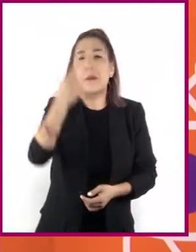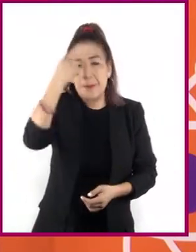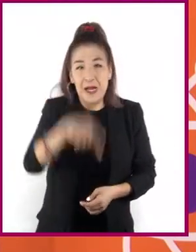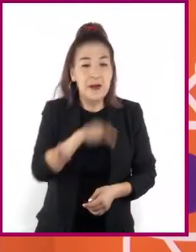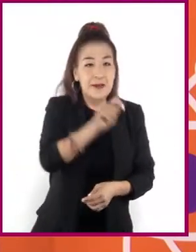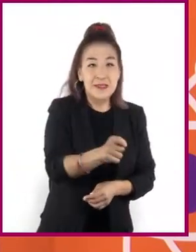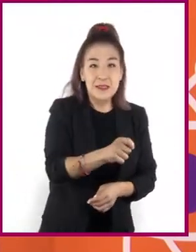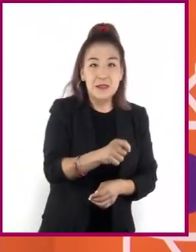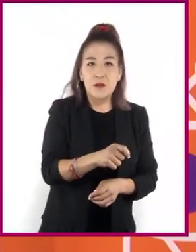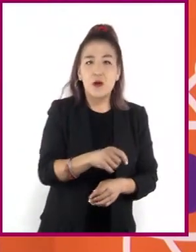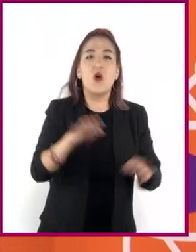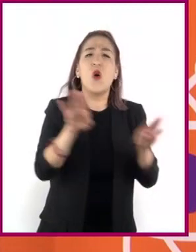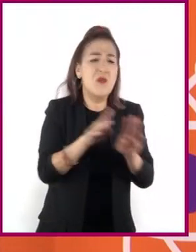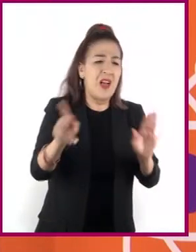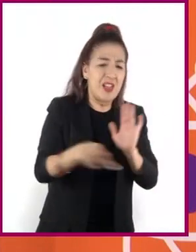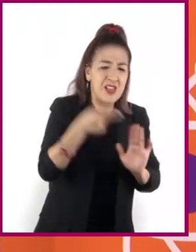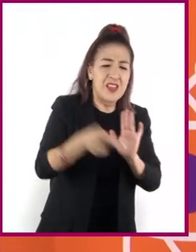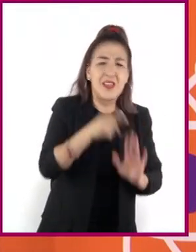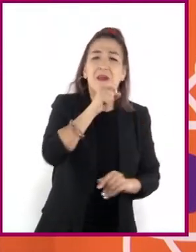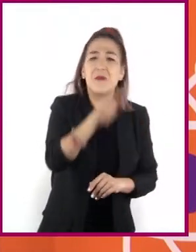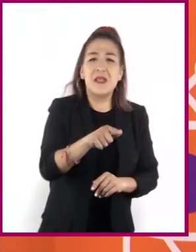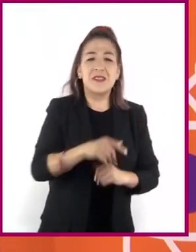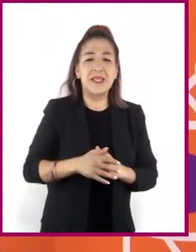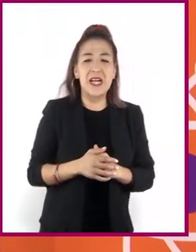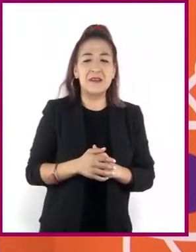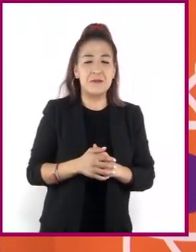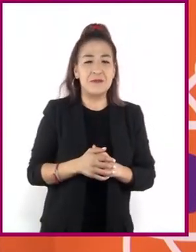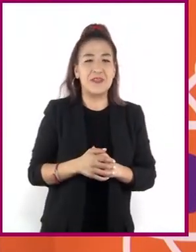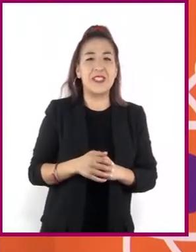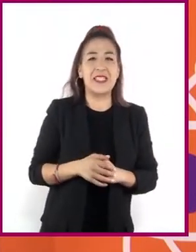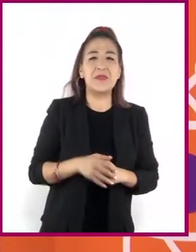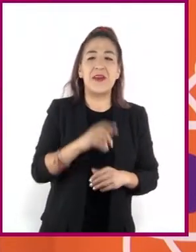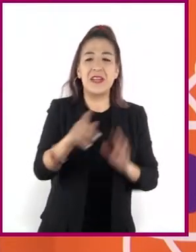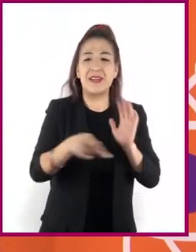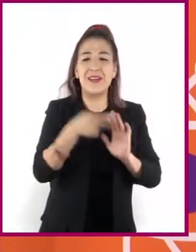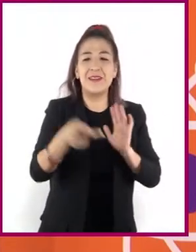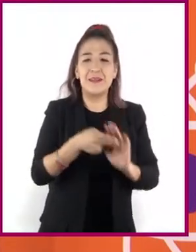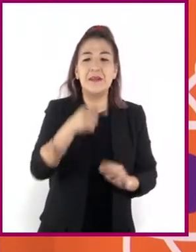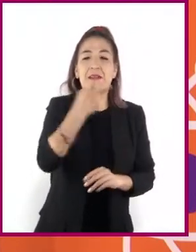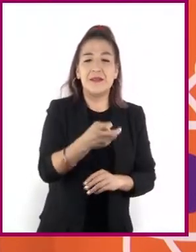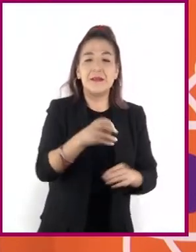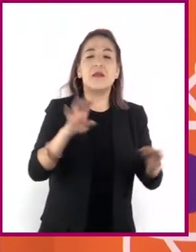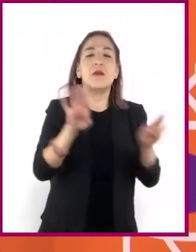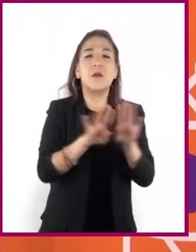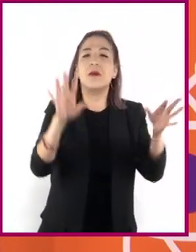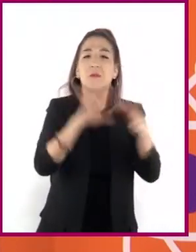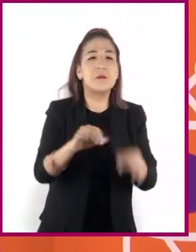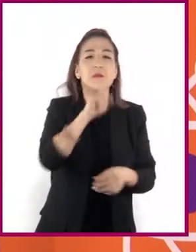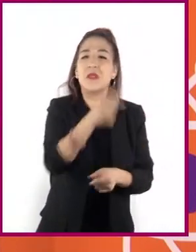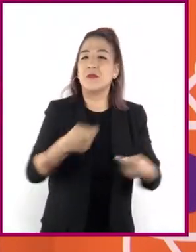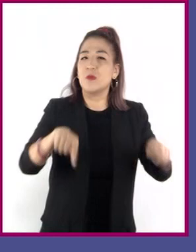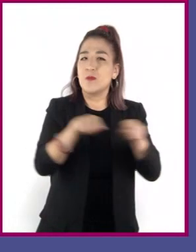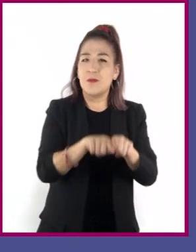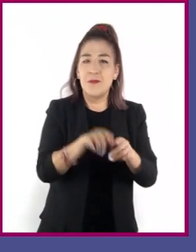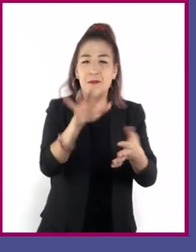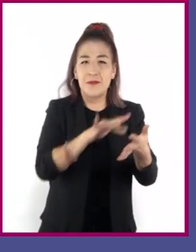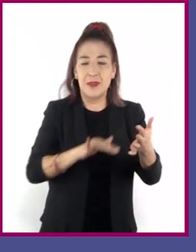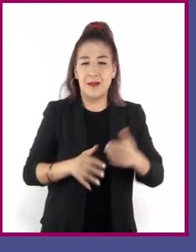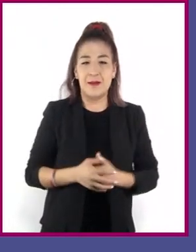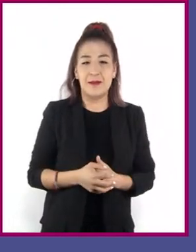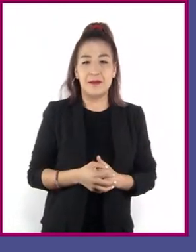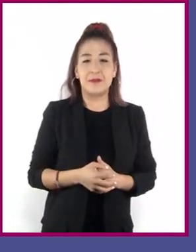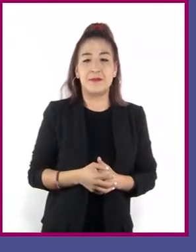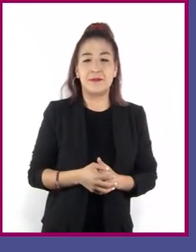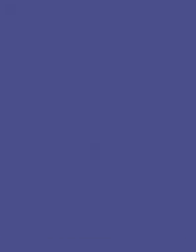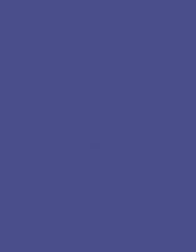utilizamos sin repetir el sujeto que ya se había mencionado anteriormente en el mismo párrafo en